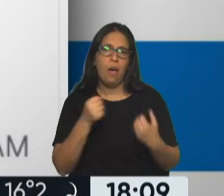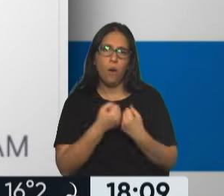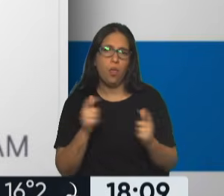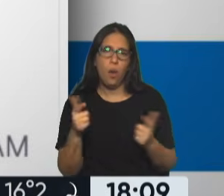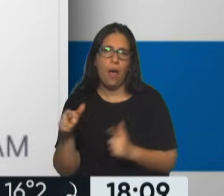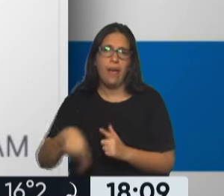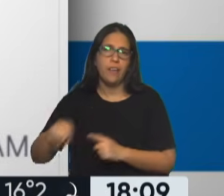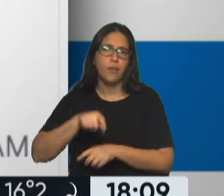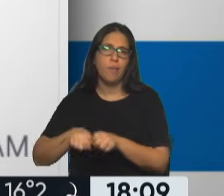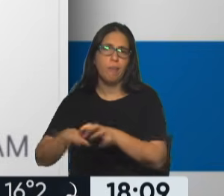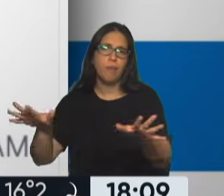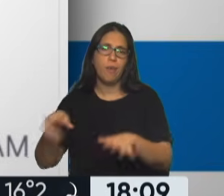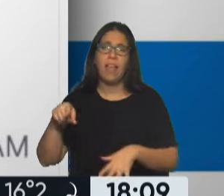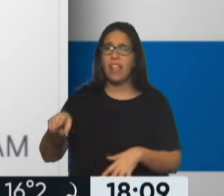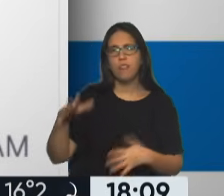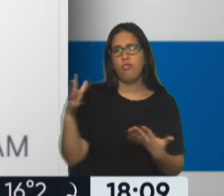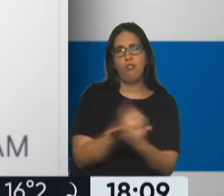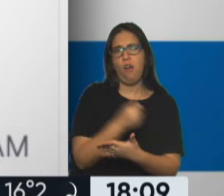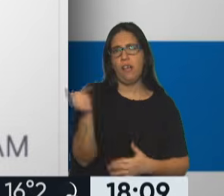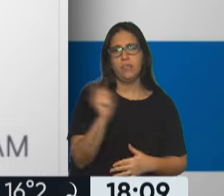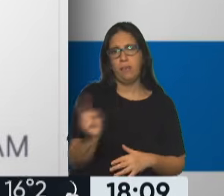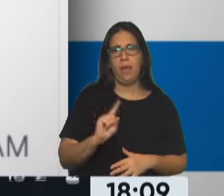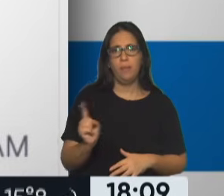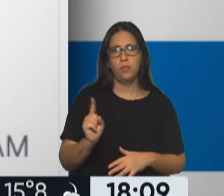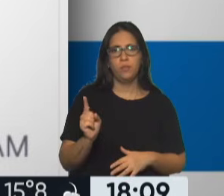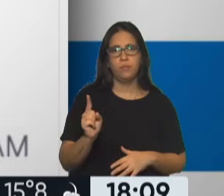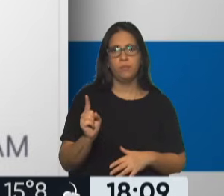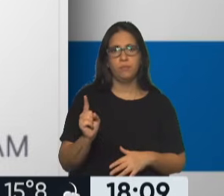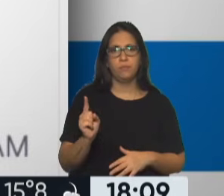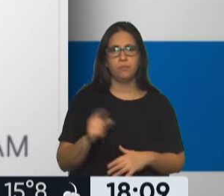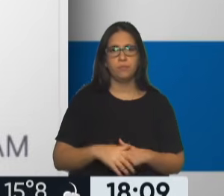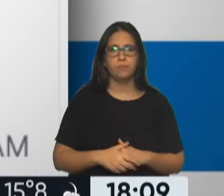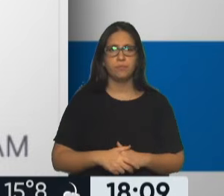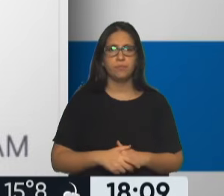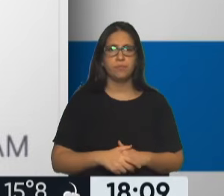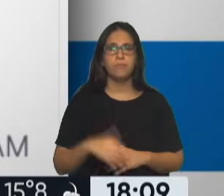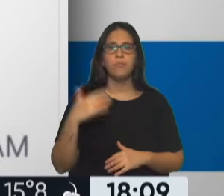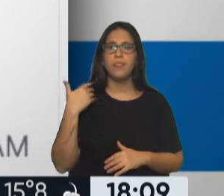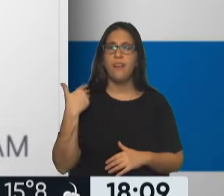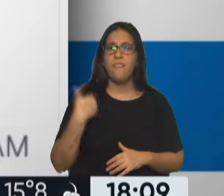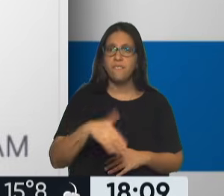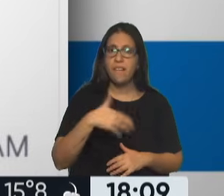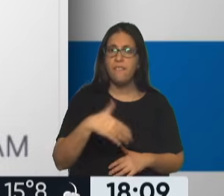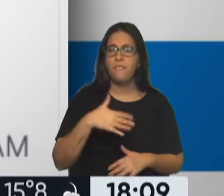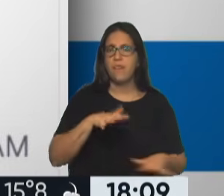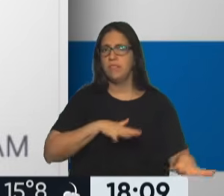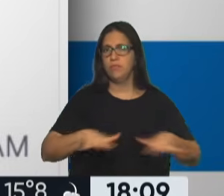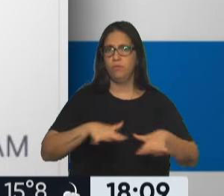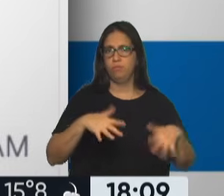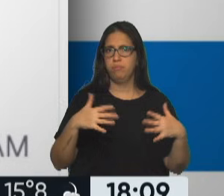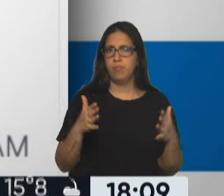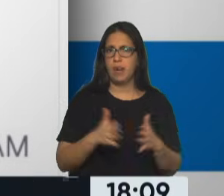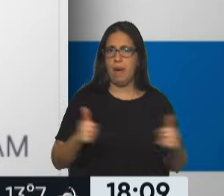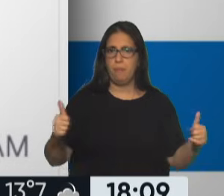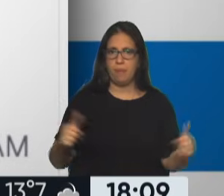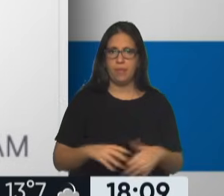es totalmente inaceptable. Va a haber actos juntos y rápido, bueno, presidente